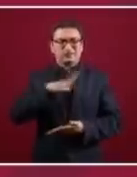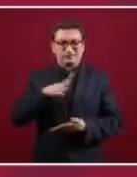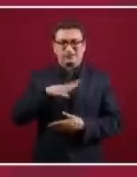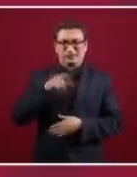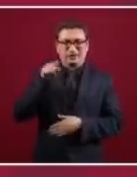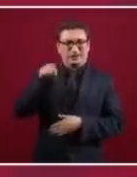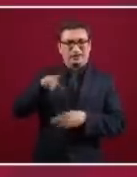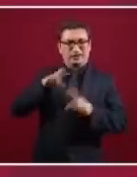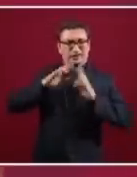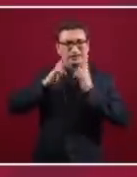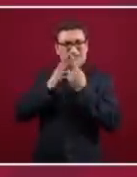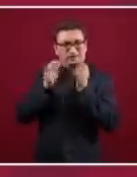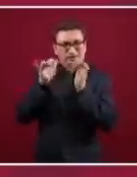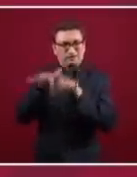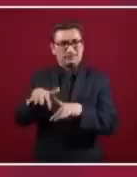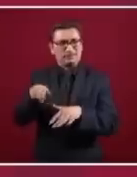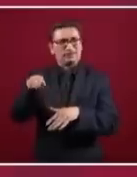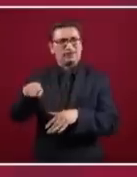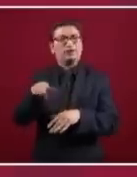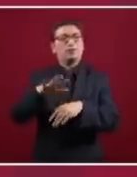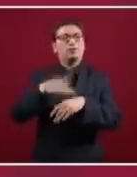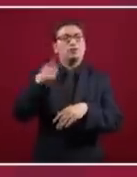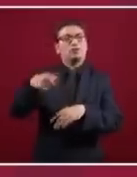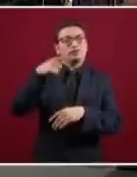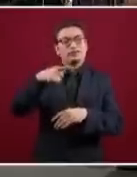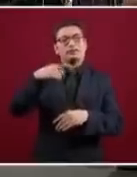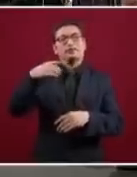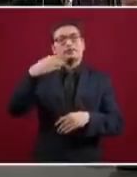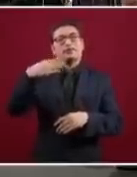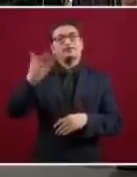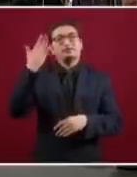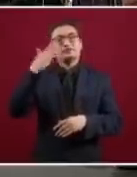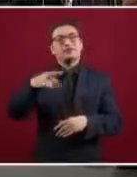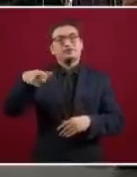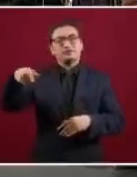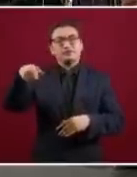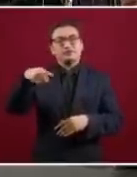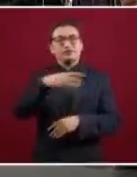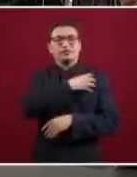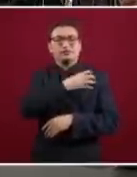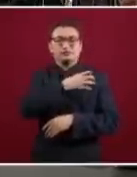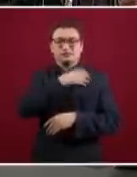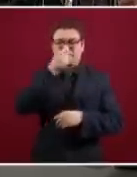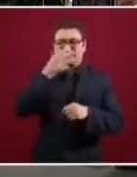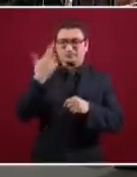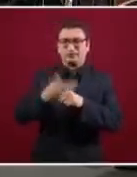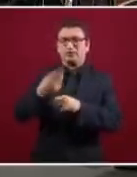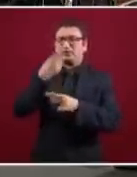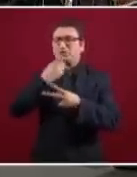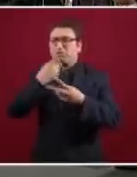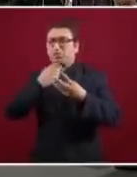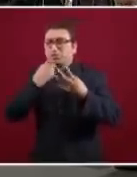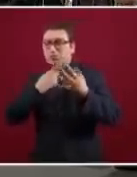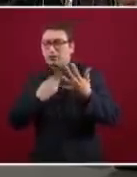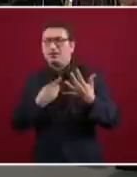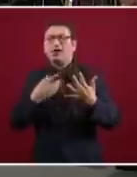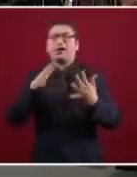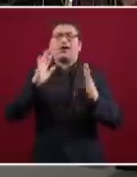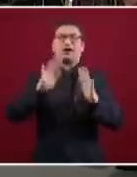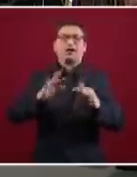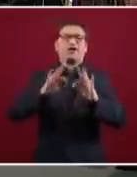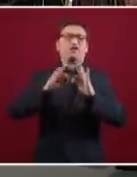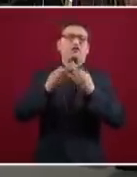porque él general secretario me informó en otros términos de otra